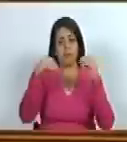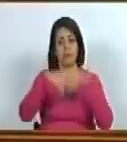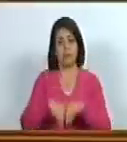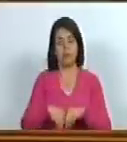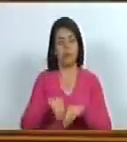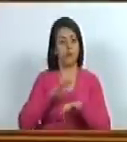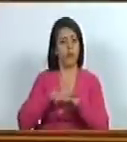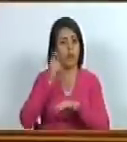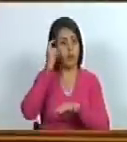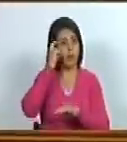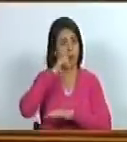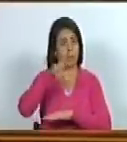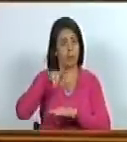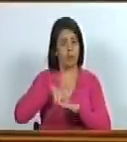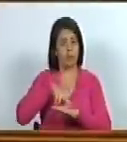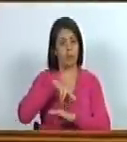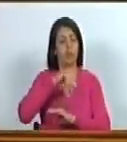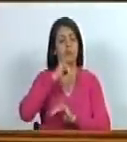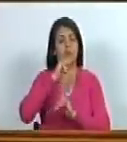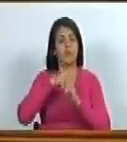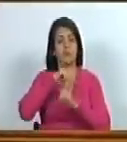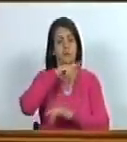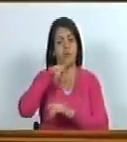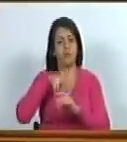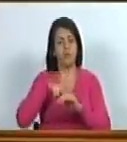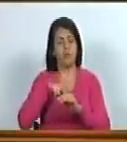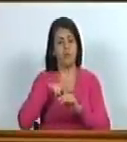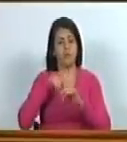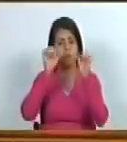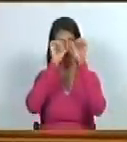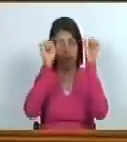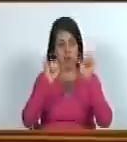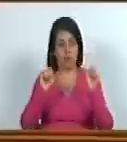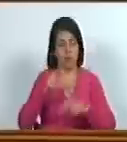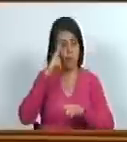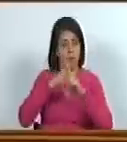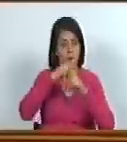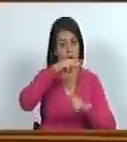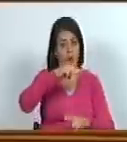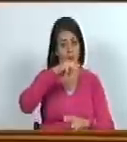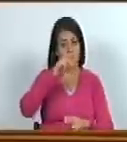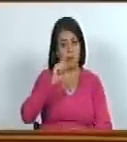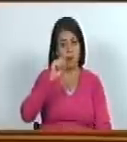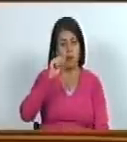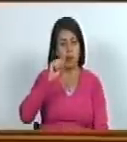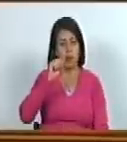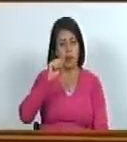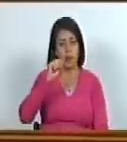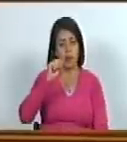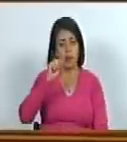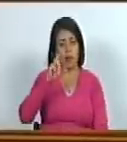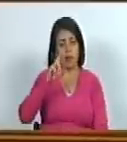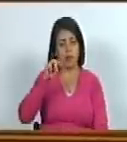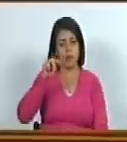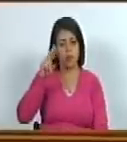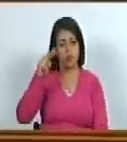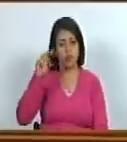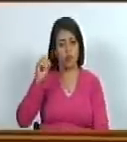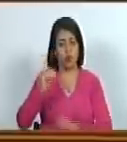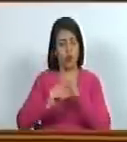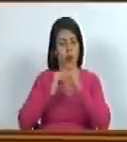con motivo del día nacional del artista plástico en honor al maestro de la luz Armando Reverón